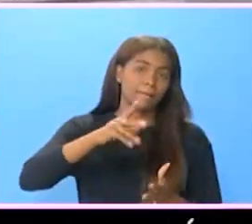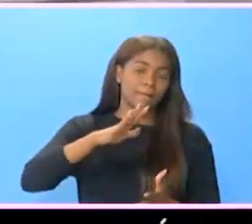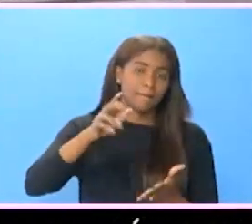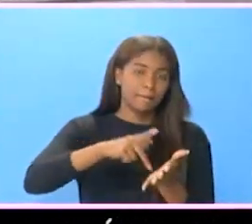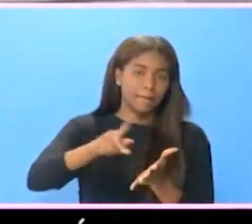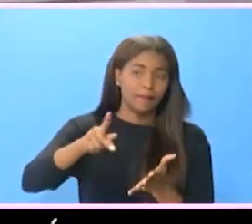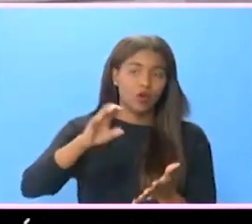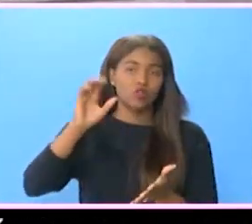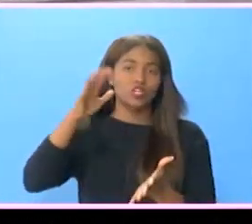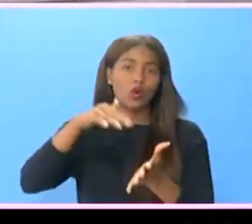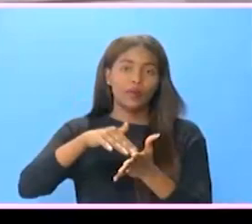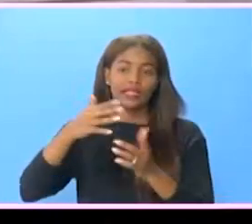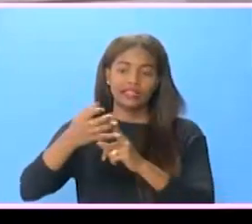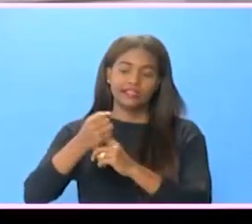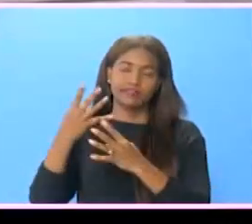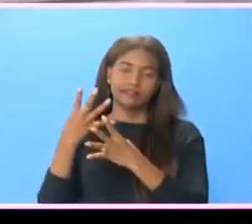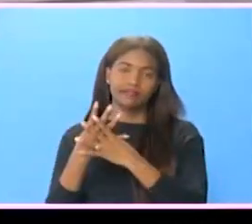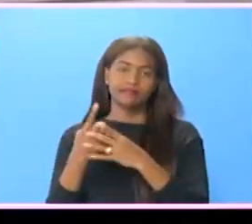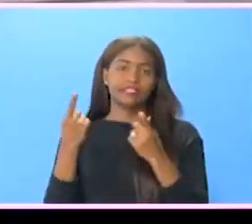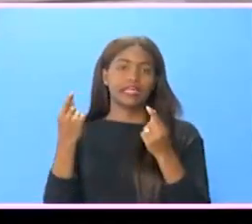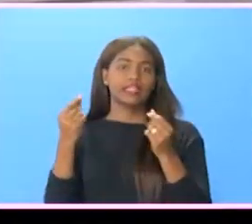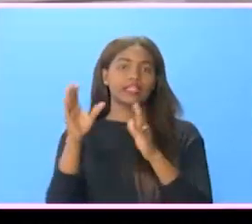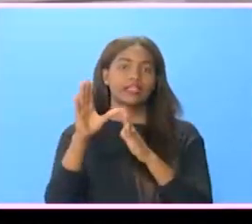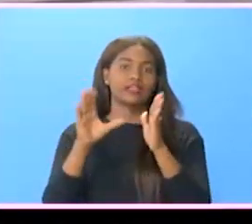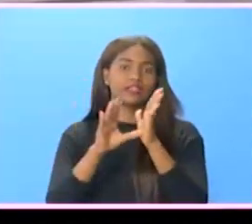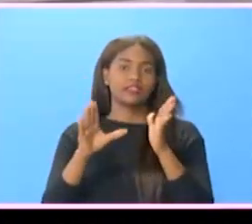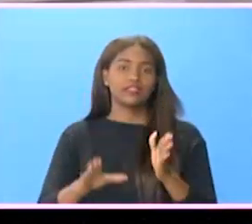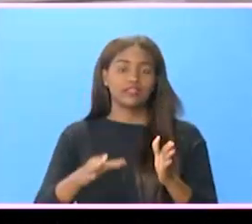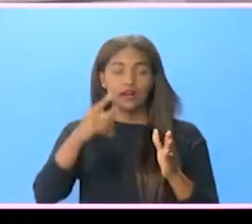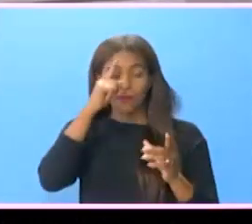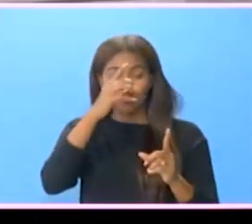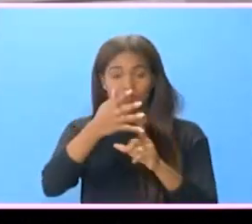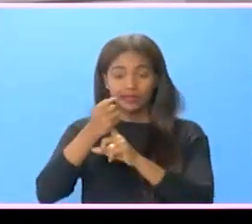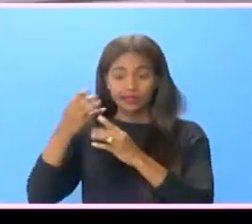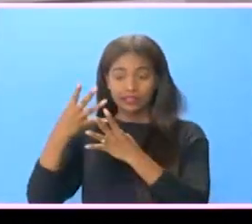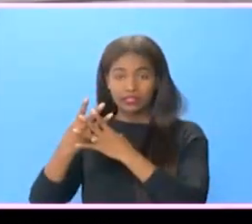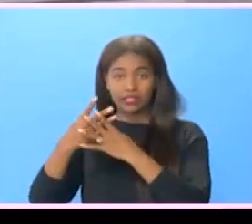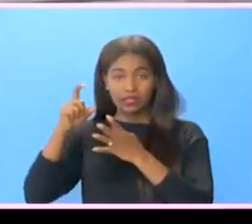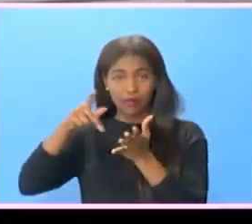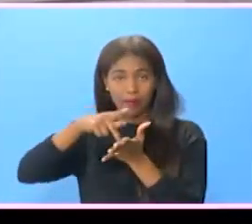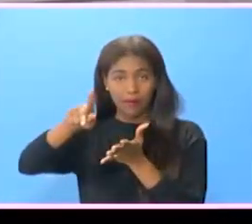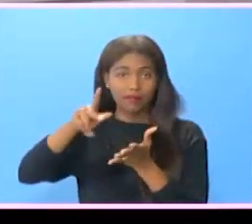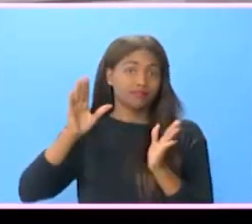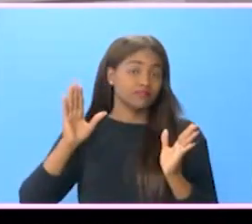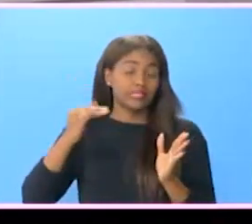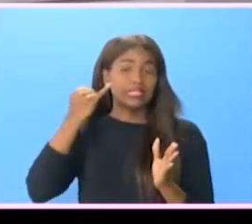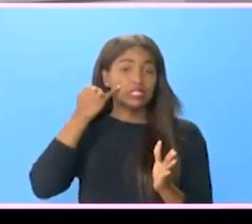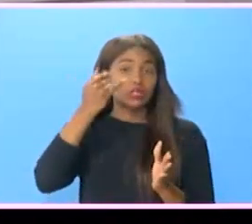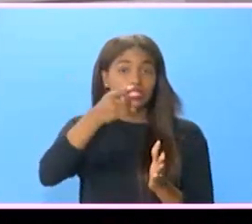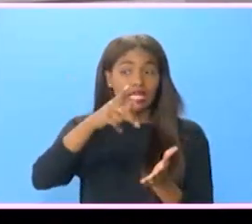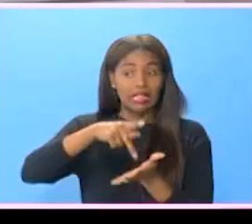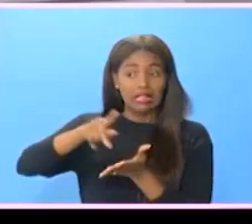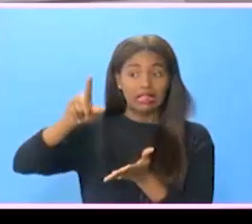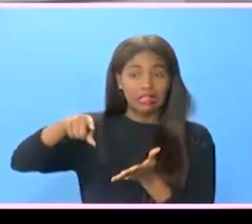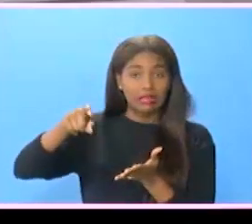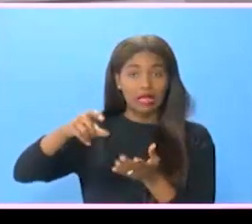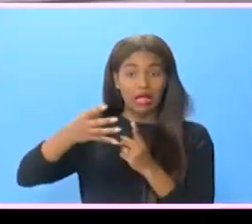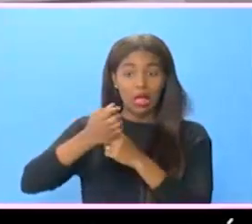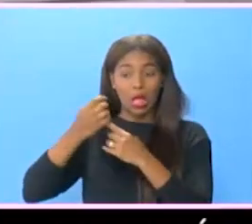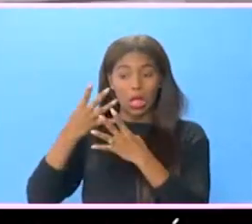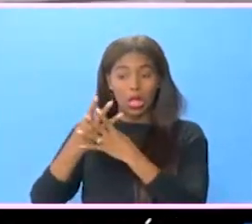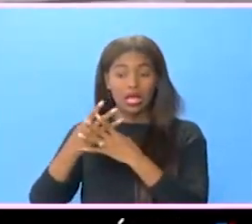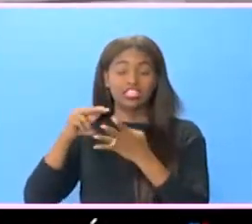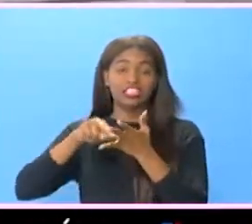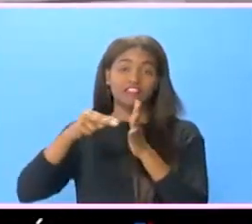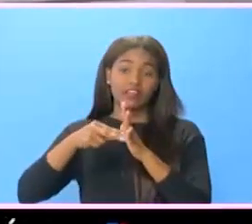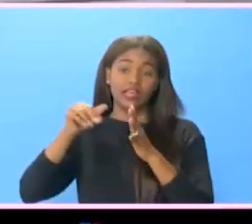están privados de libertad. ¿Qué dice la Constitución? Que por prisión no hay deuda. Entonces, si usted debe y no puede pagarles una deuda, entonces eso debería estar